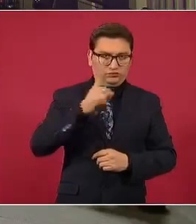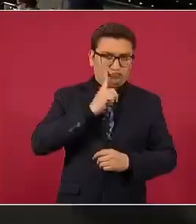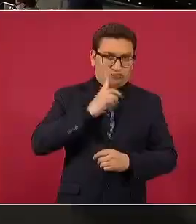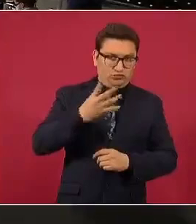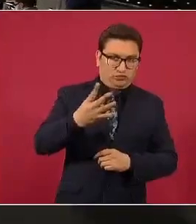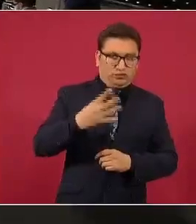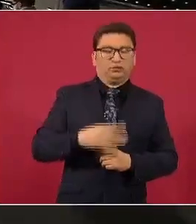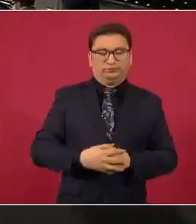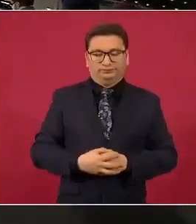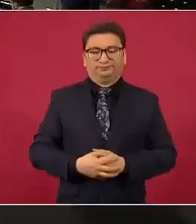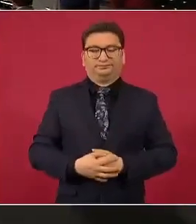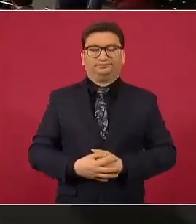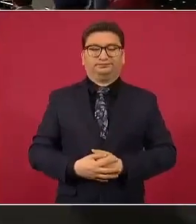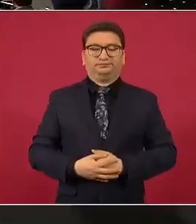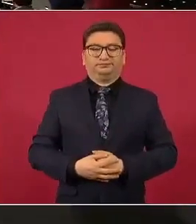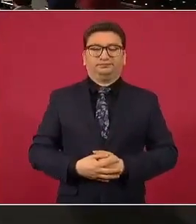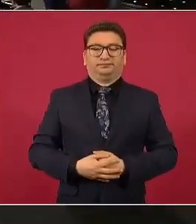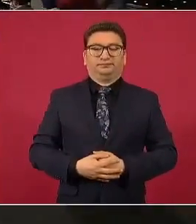4.